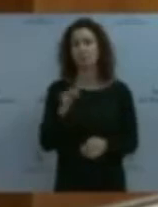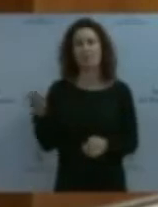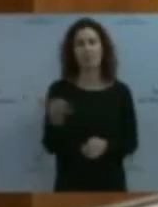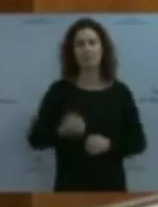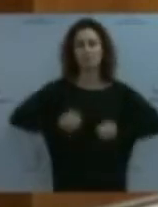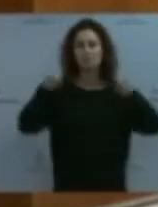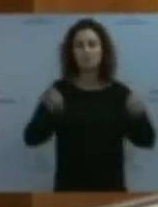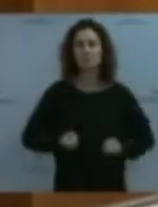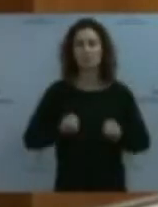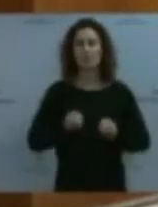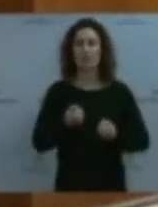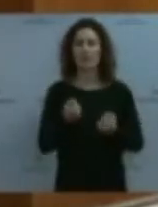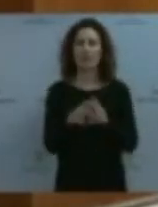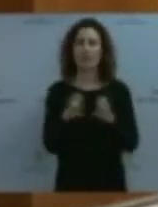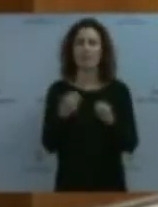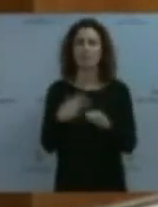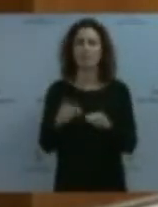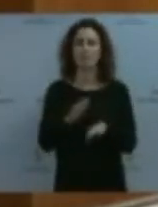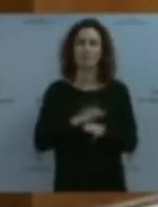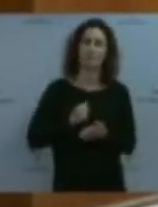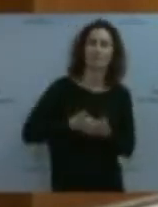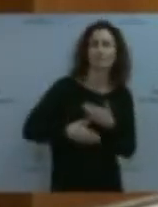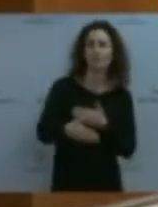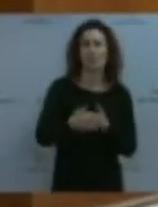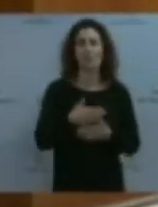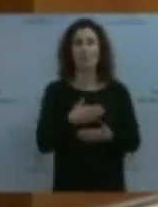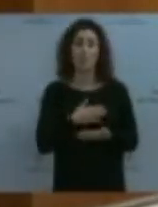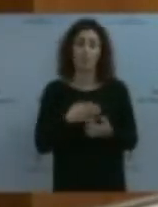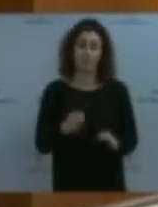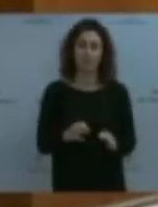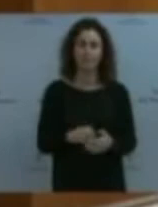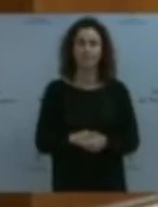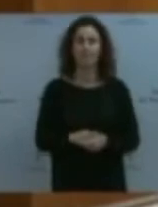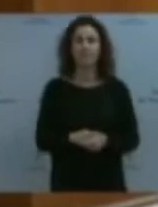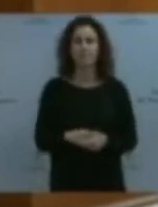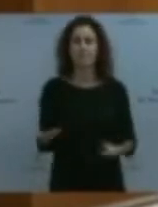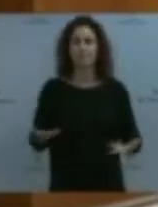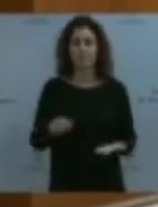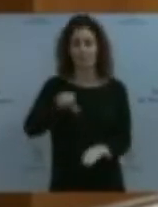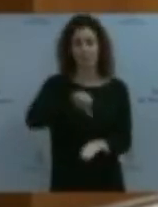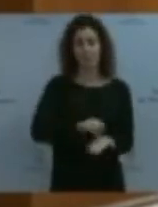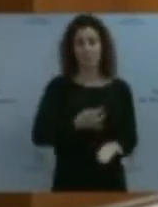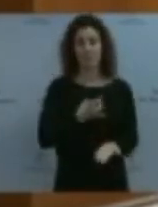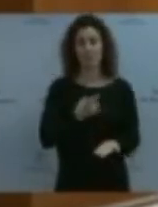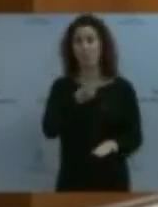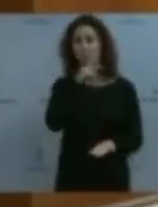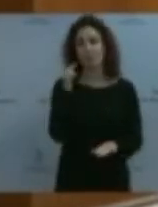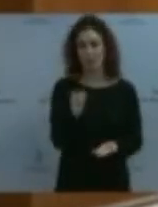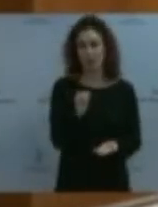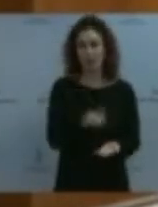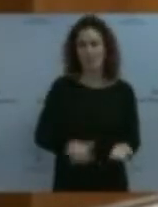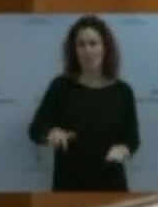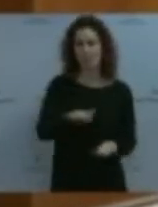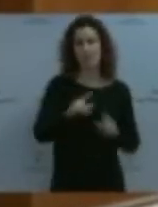futuro. La ciudad de vacaciones de Perlora y una herida abierta en el Concello de Carreño, en la comarca y en toda Asturias. Iba a ser un